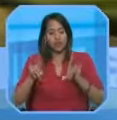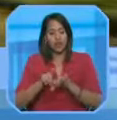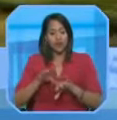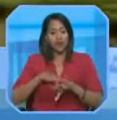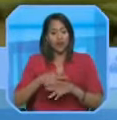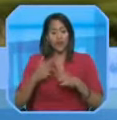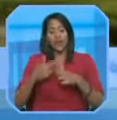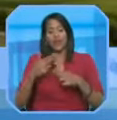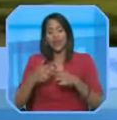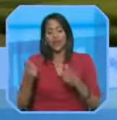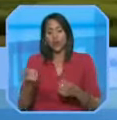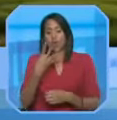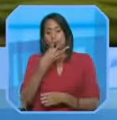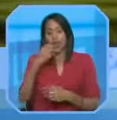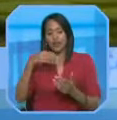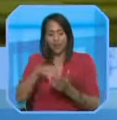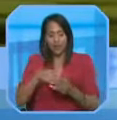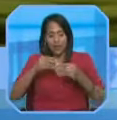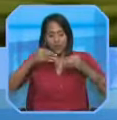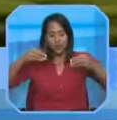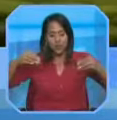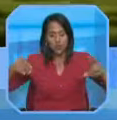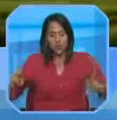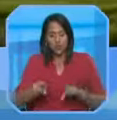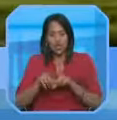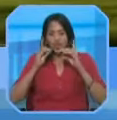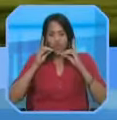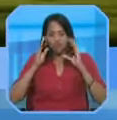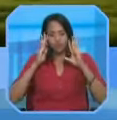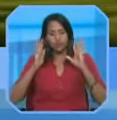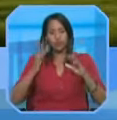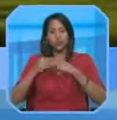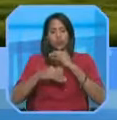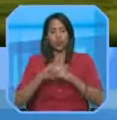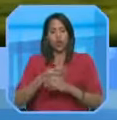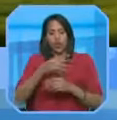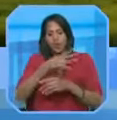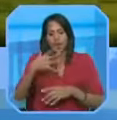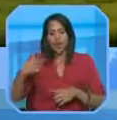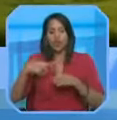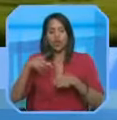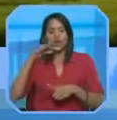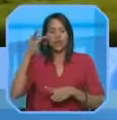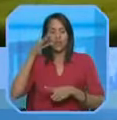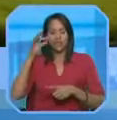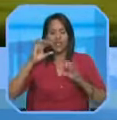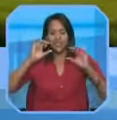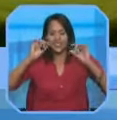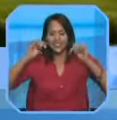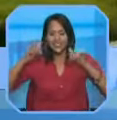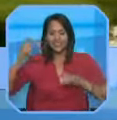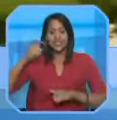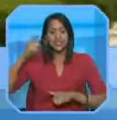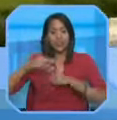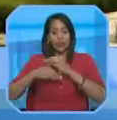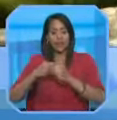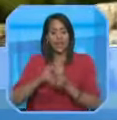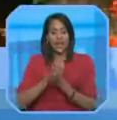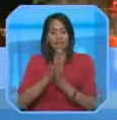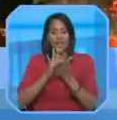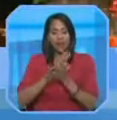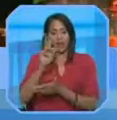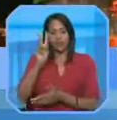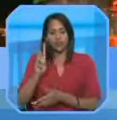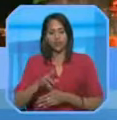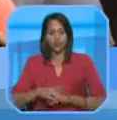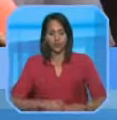pone en riesgo unas 40.000 hectáreas dedicadas principalmente a maíz blanco y amarillo necesario para la arepa del